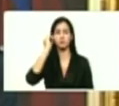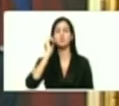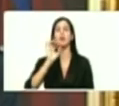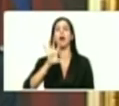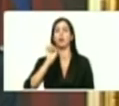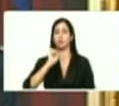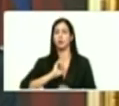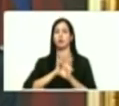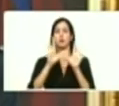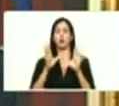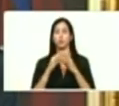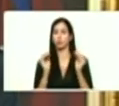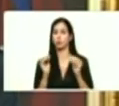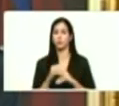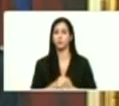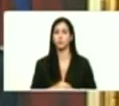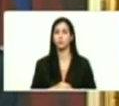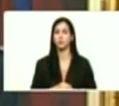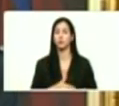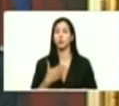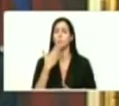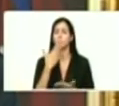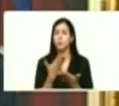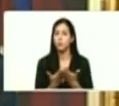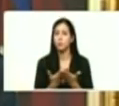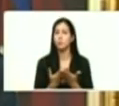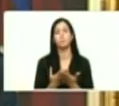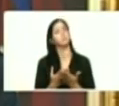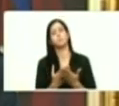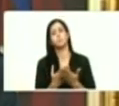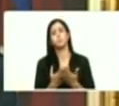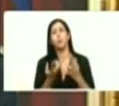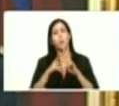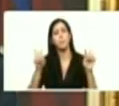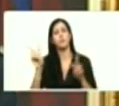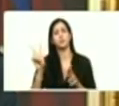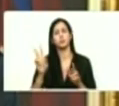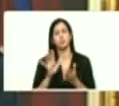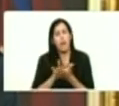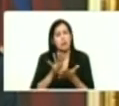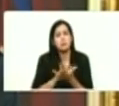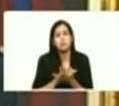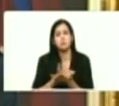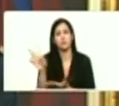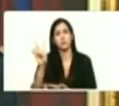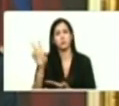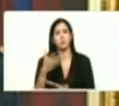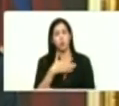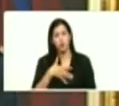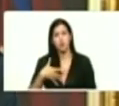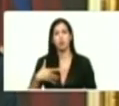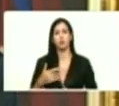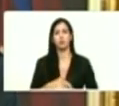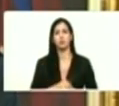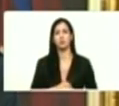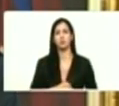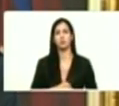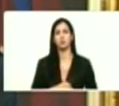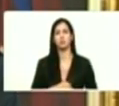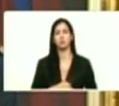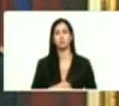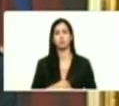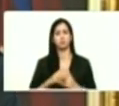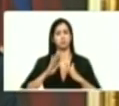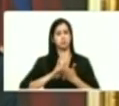entienda muy bien todo y yo pido por la paz del país su estabilidad su recuperación